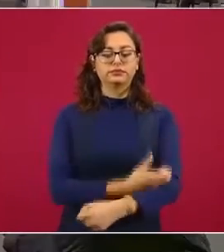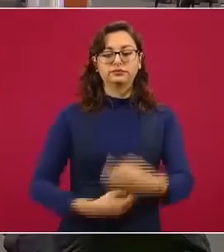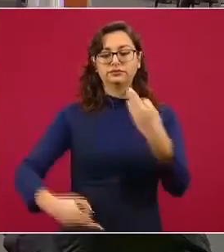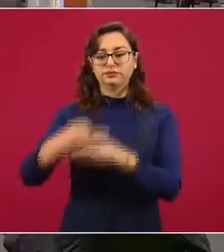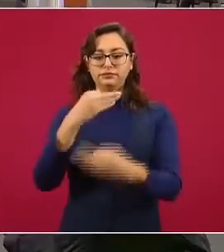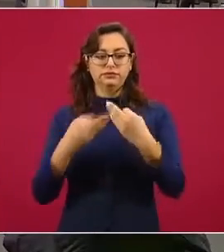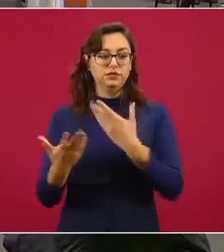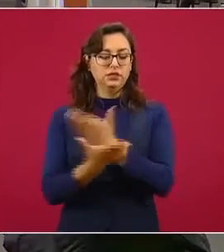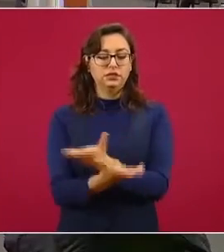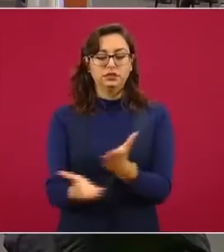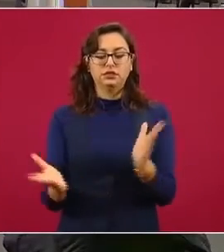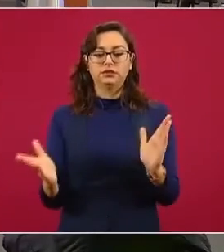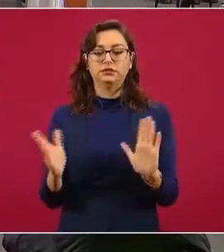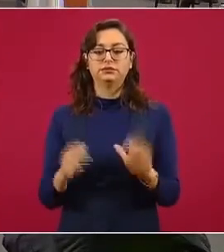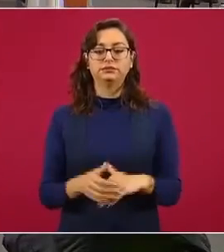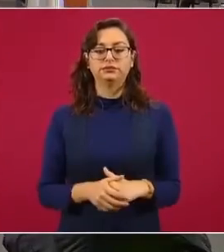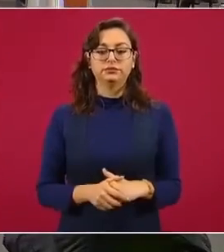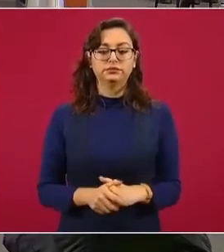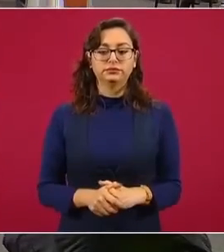señores. Bueno,